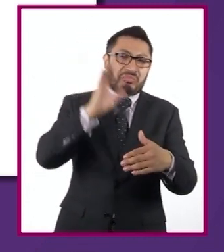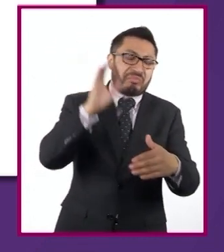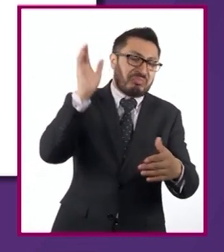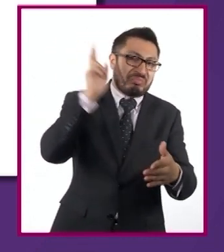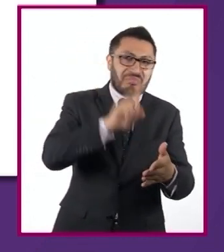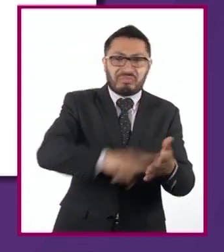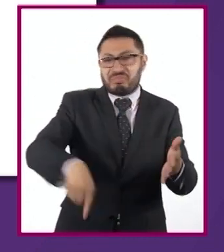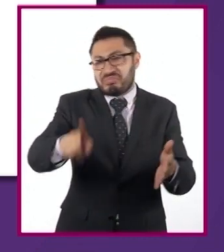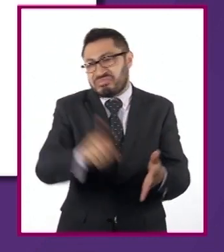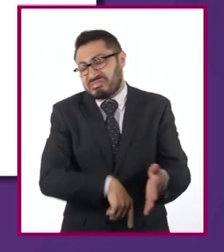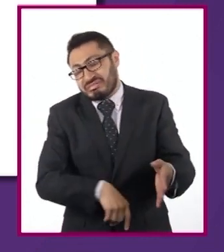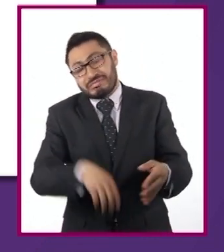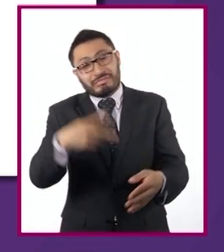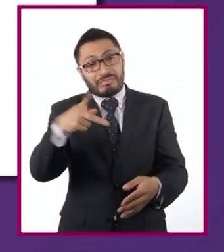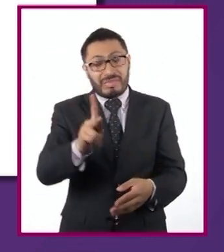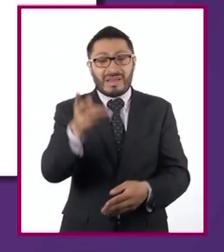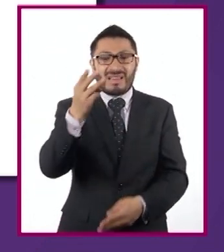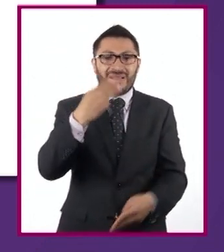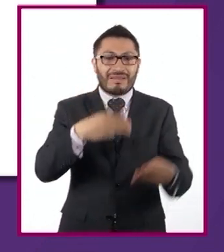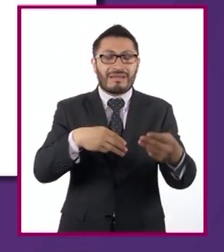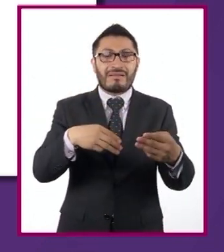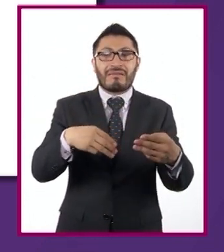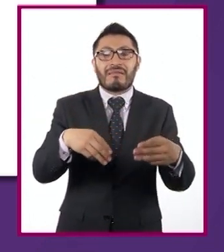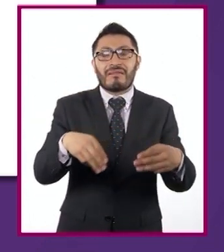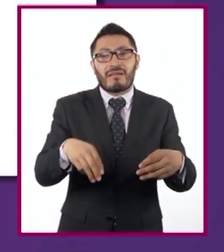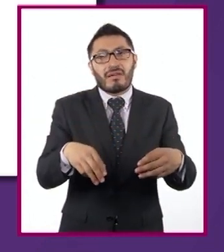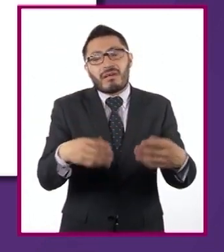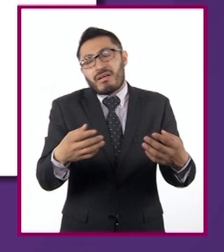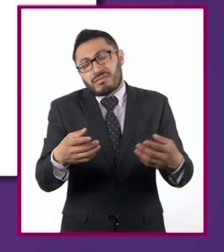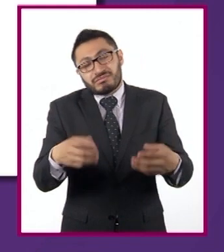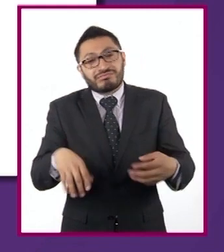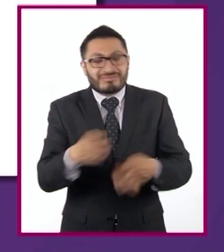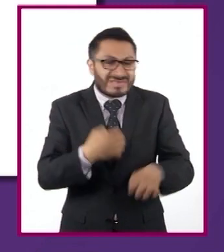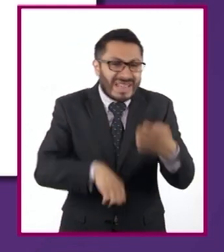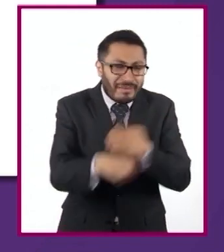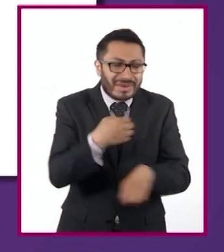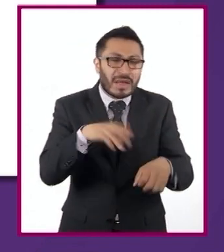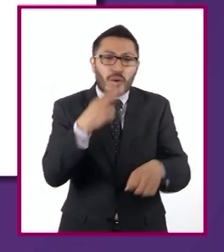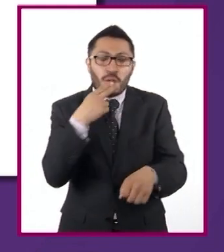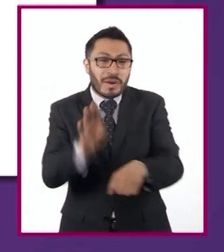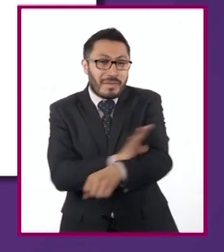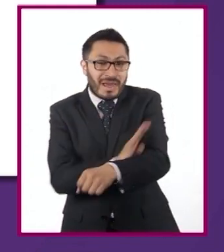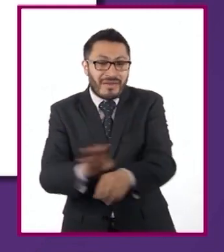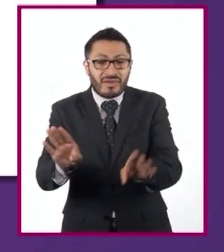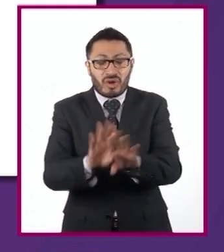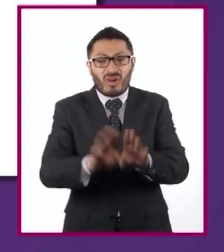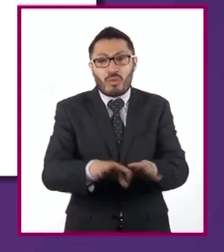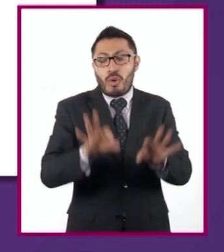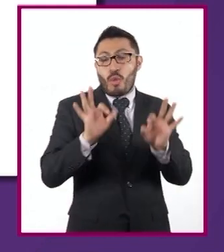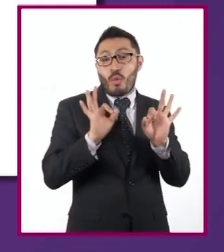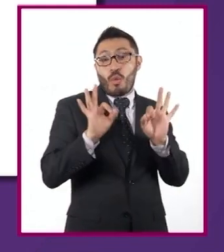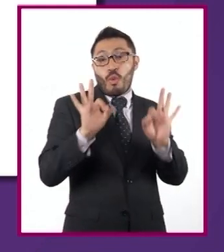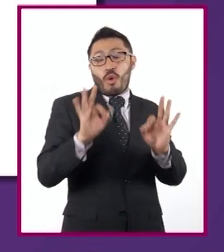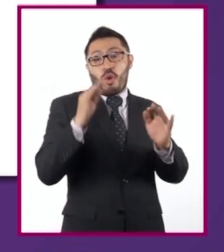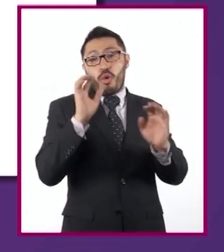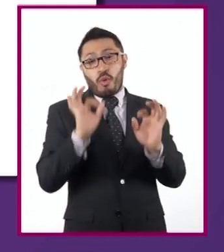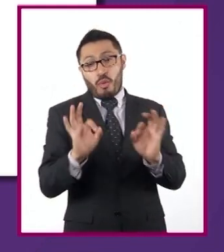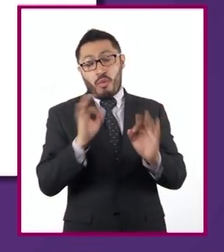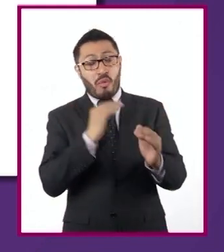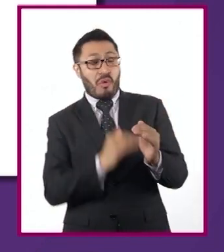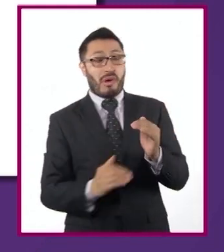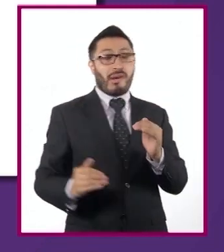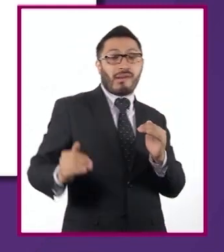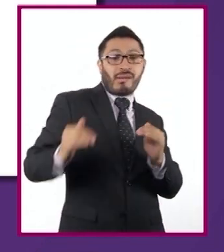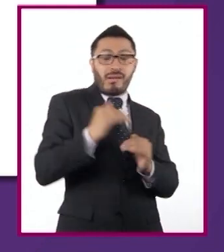estas marcas lo han utilizado a su favor para distinguir como marcas premium o de alta